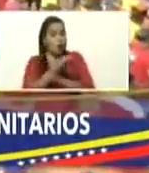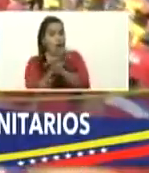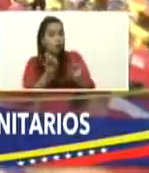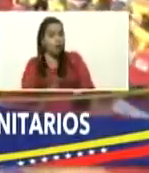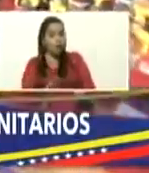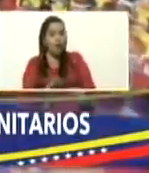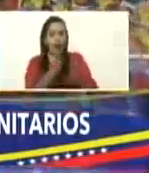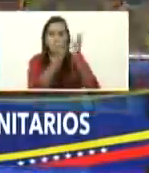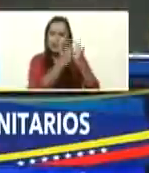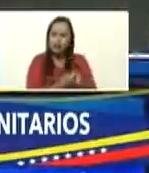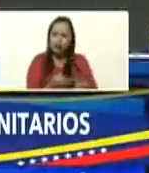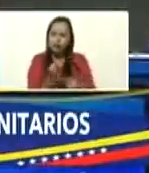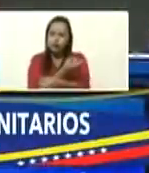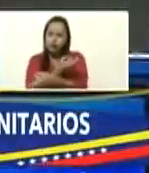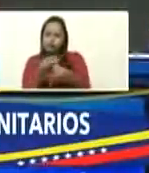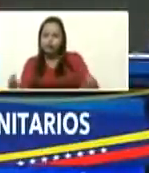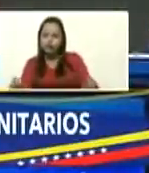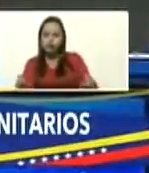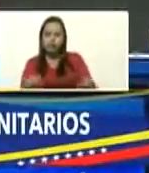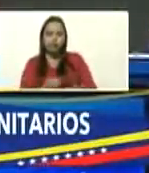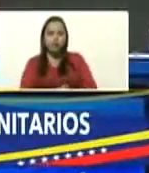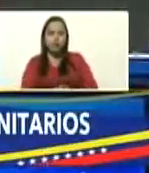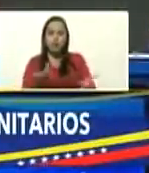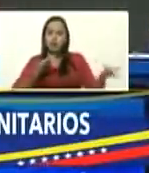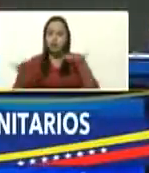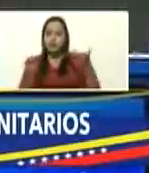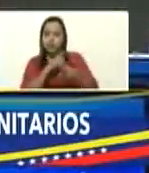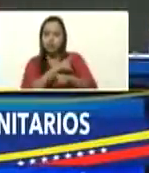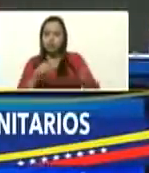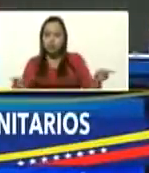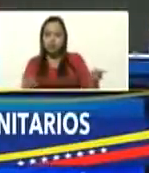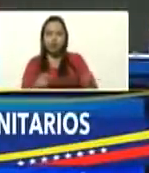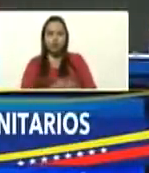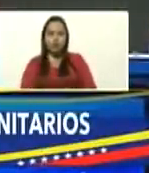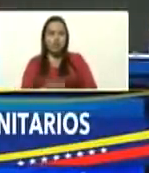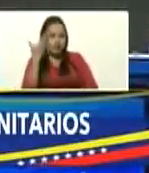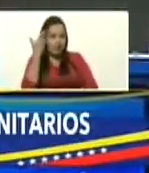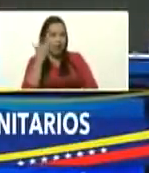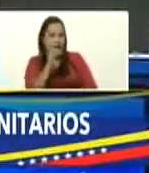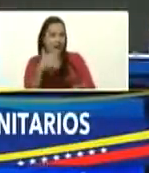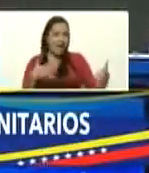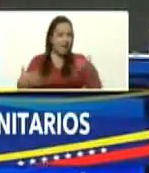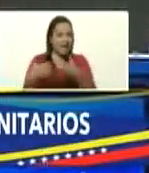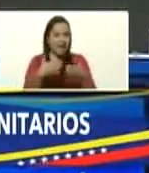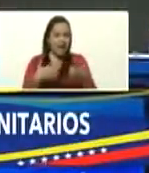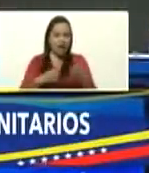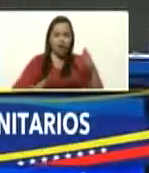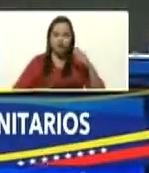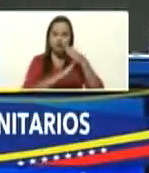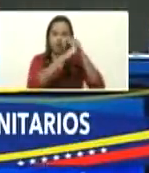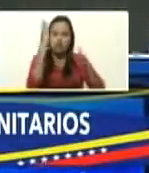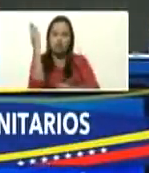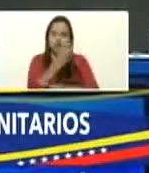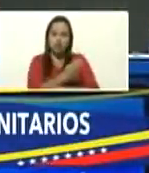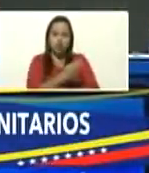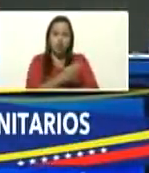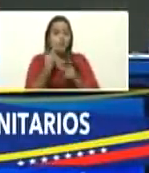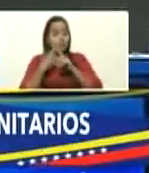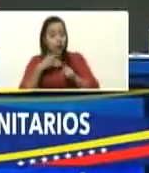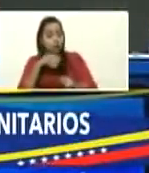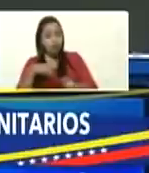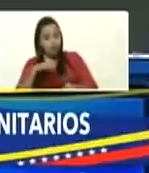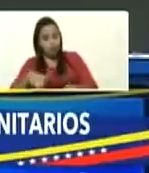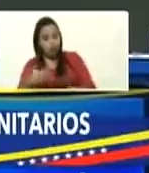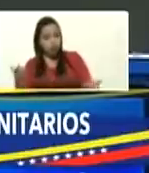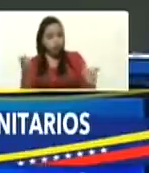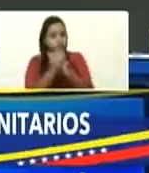gestión eficiente y eficaz de los servicios públicos en el medio de una guerra y de un bloqueo y de unas sanciones que nos permitan a nosotros mejorarlo confiando